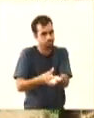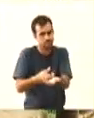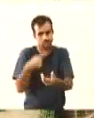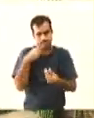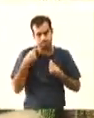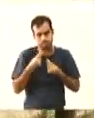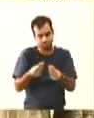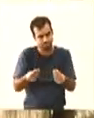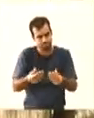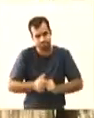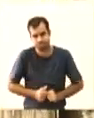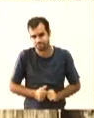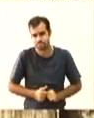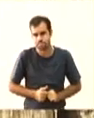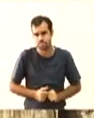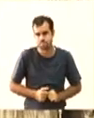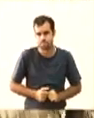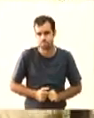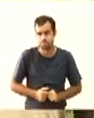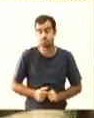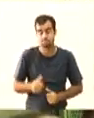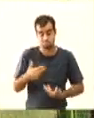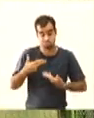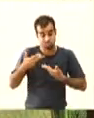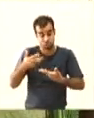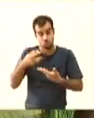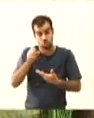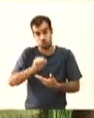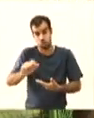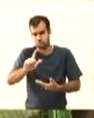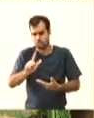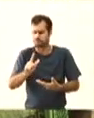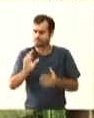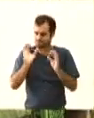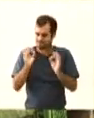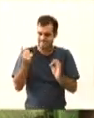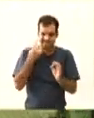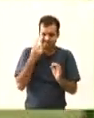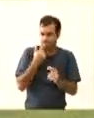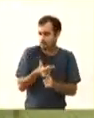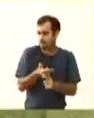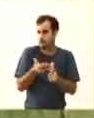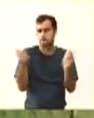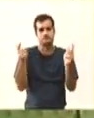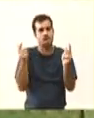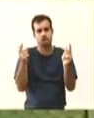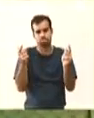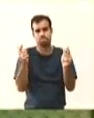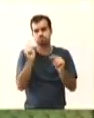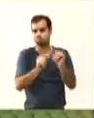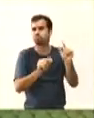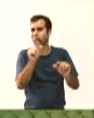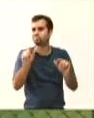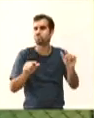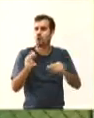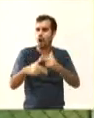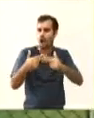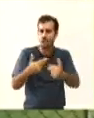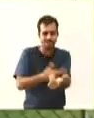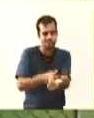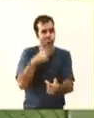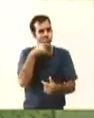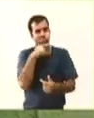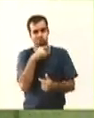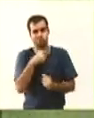esta razón, cualquier agradecimiento o reconocimiento social es insuficiente ante la magnitud de una acción tan humanista que se convierte